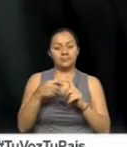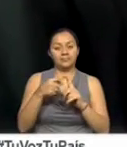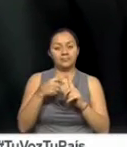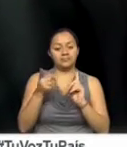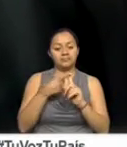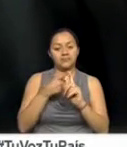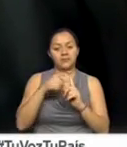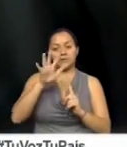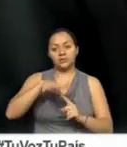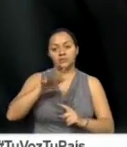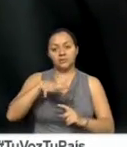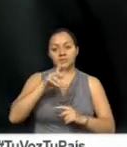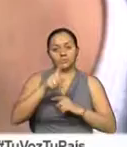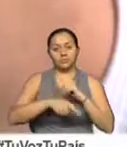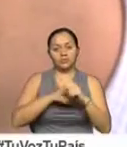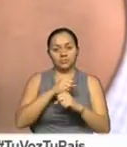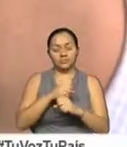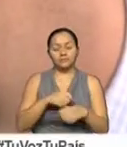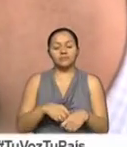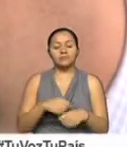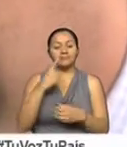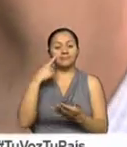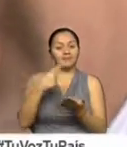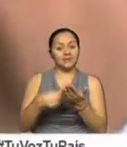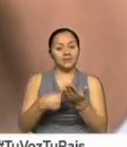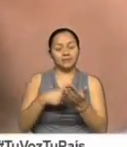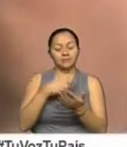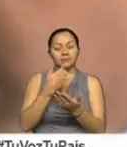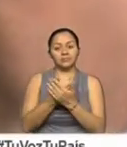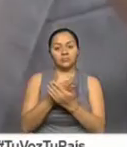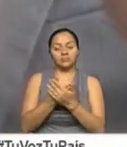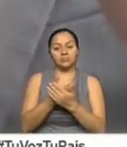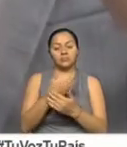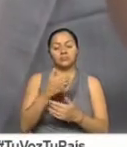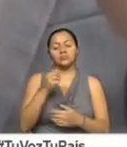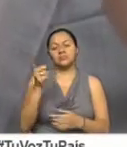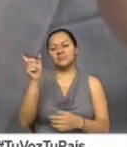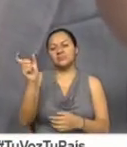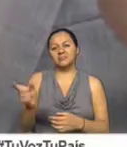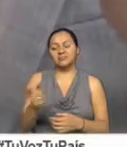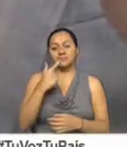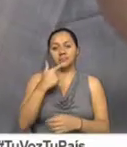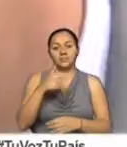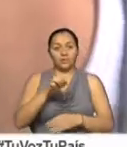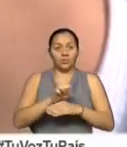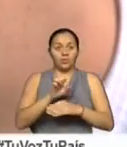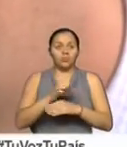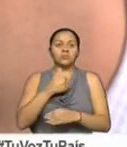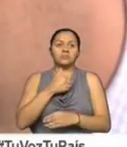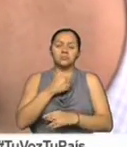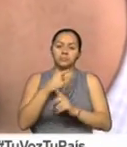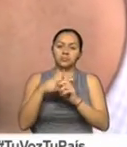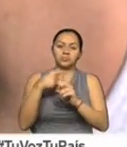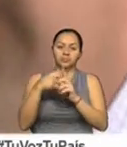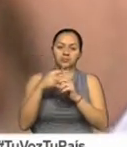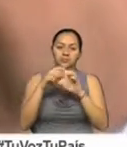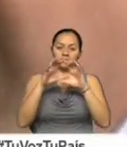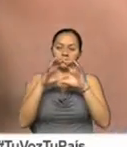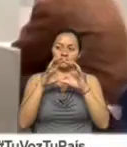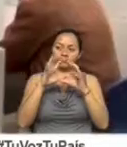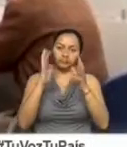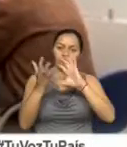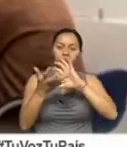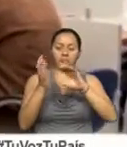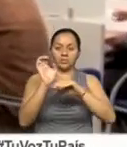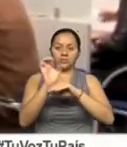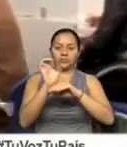primeros 5 meses del año. Para el analista económico Hugo Villacrés, el país se encuentra en la parte positiva del ciclo económico,